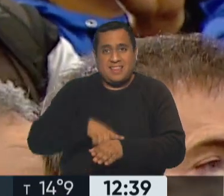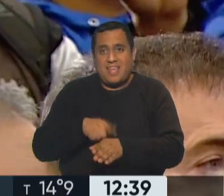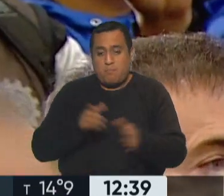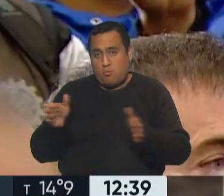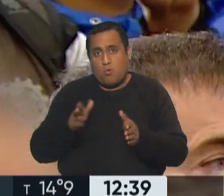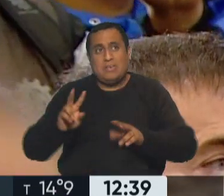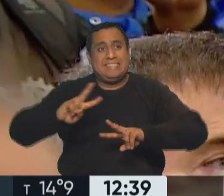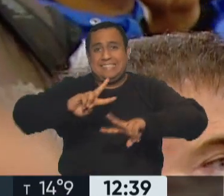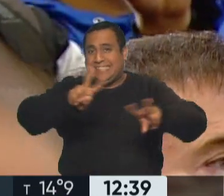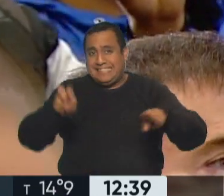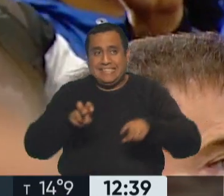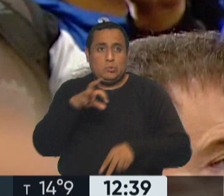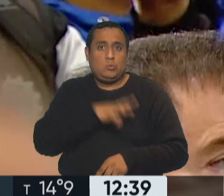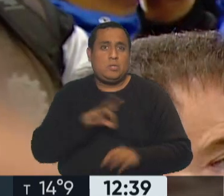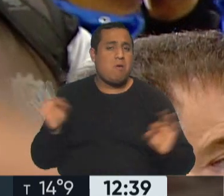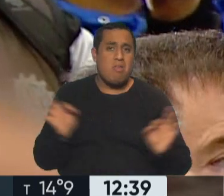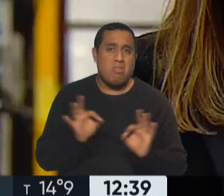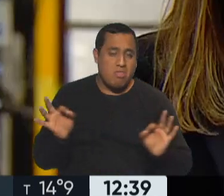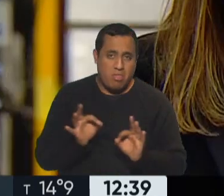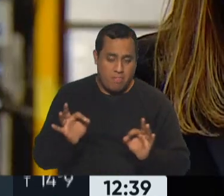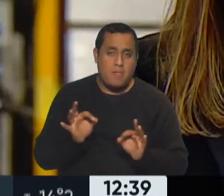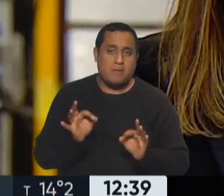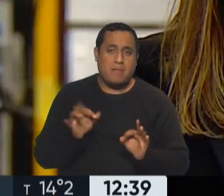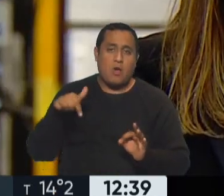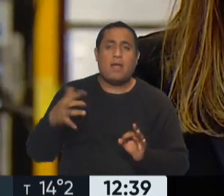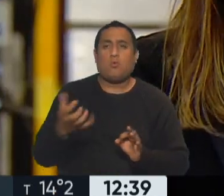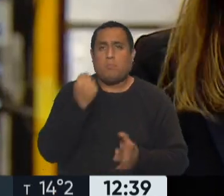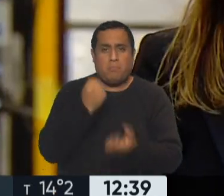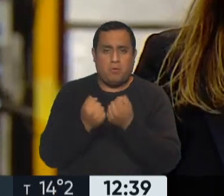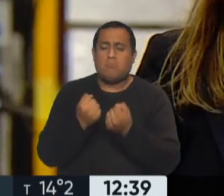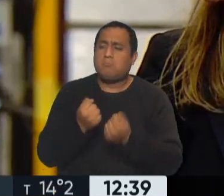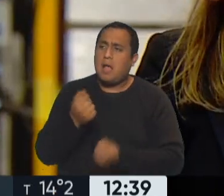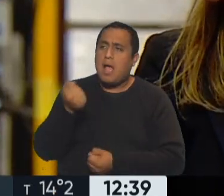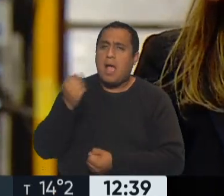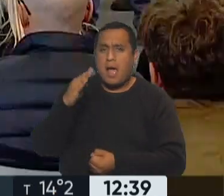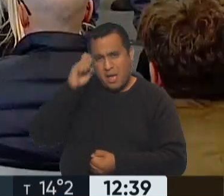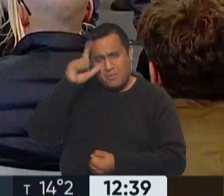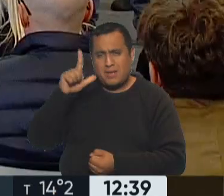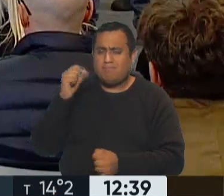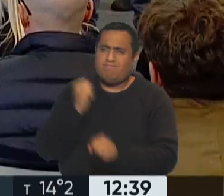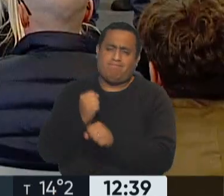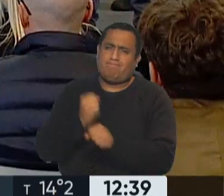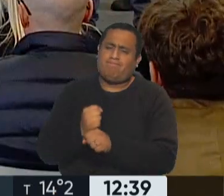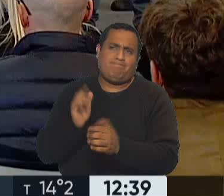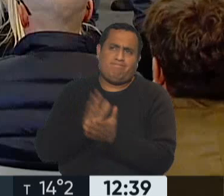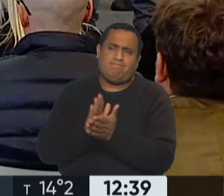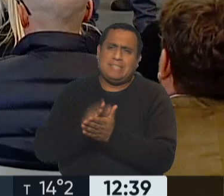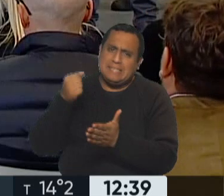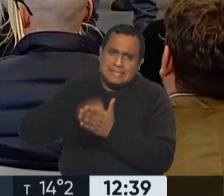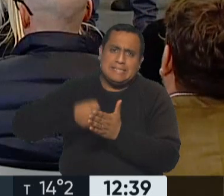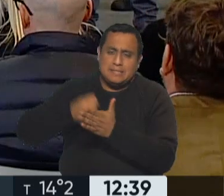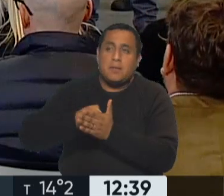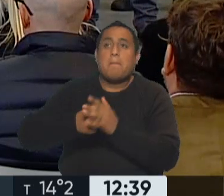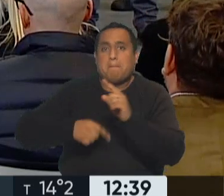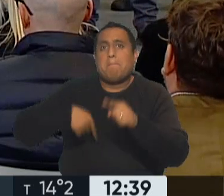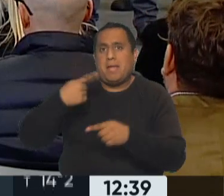las paritarias. En ese sentido, gran trabajo, Abel, que venís peleando. Mañana seguimos con